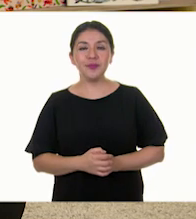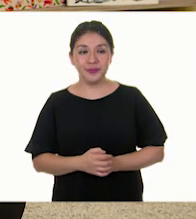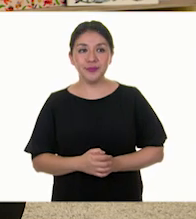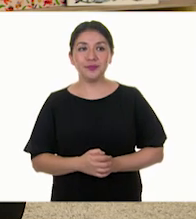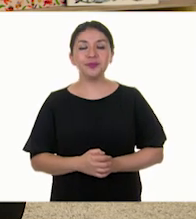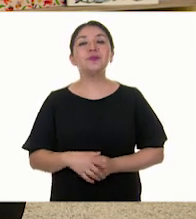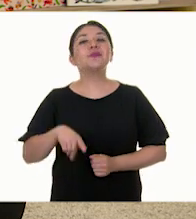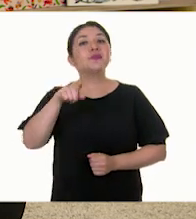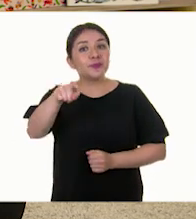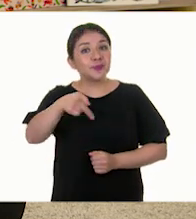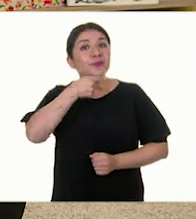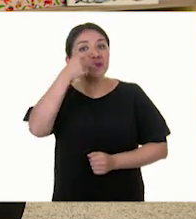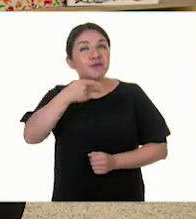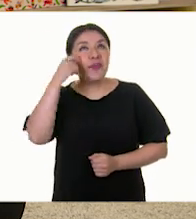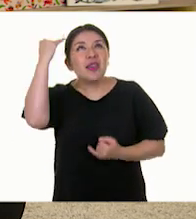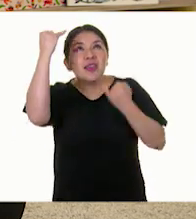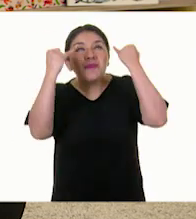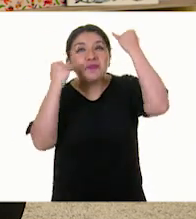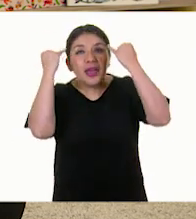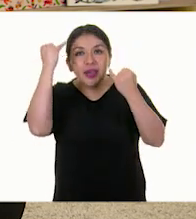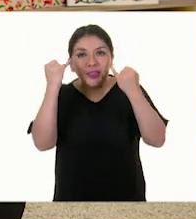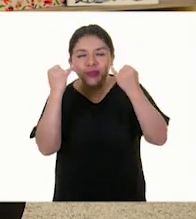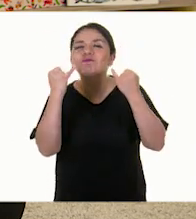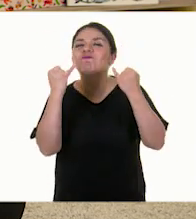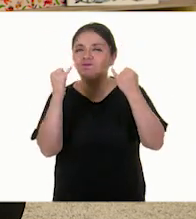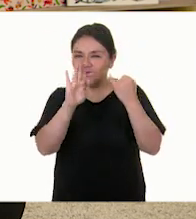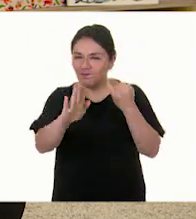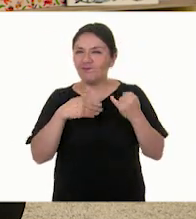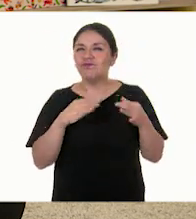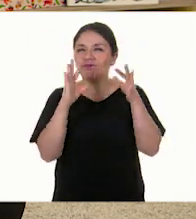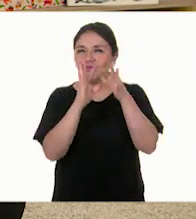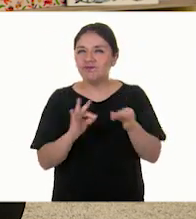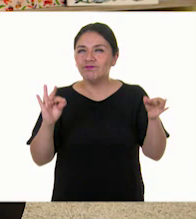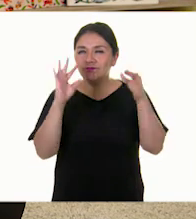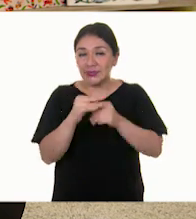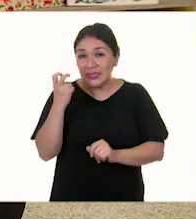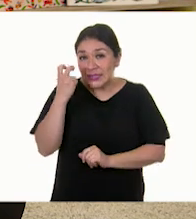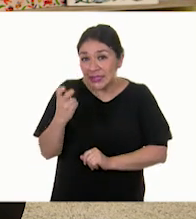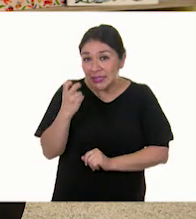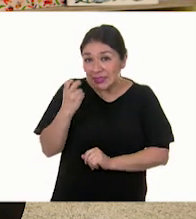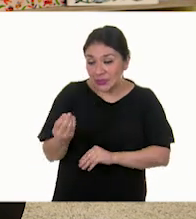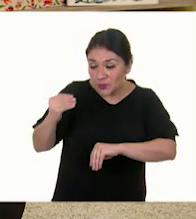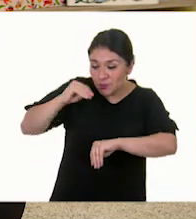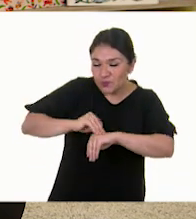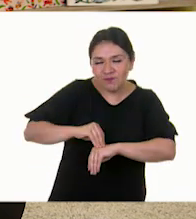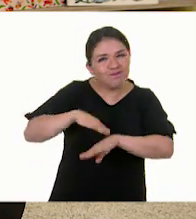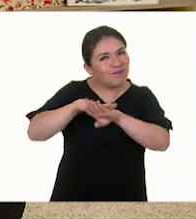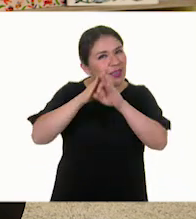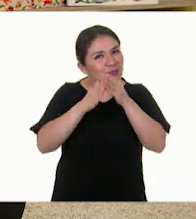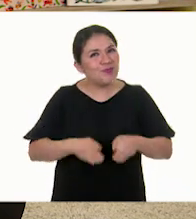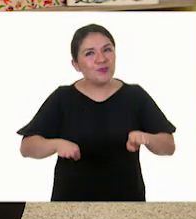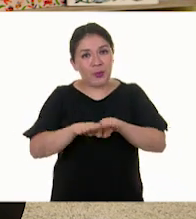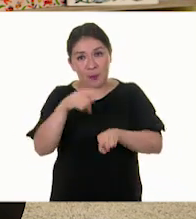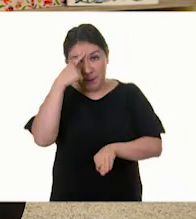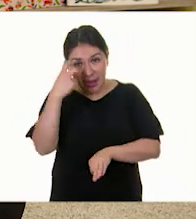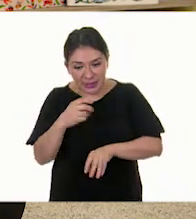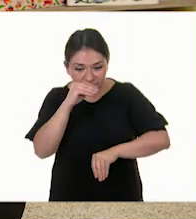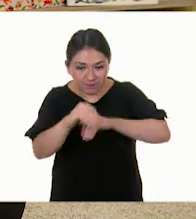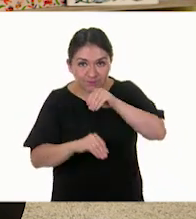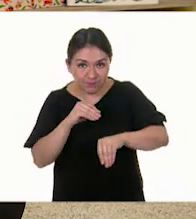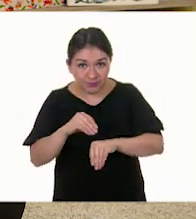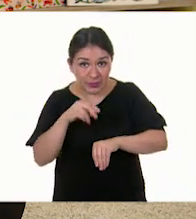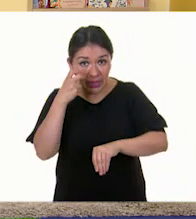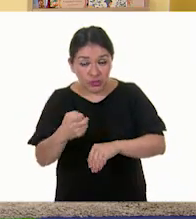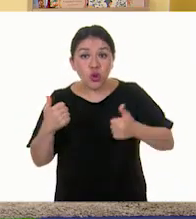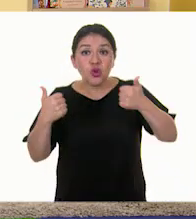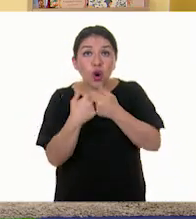Y hablando de la imaginación, Adriana, déjame decirte que este es uno de los ingredientes principales de nuestra fórmula,